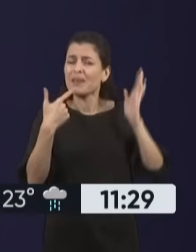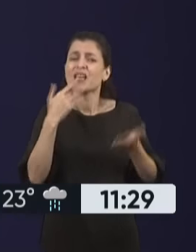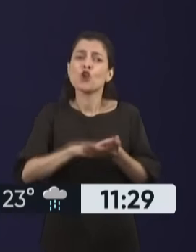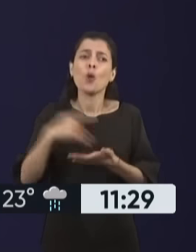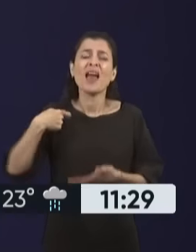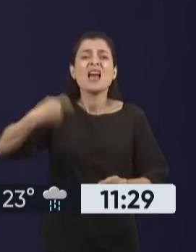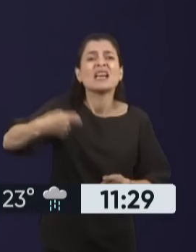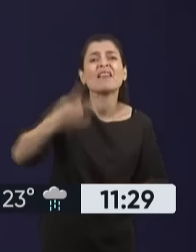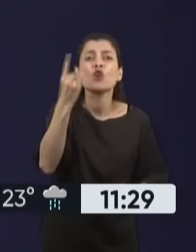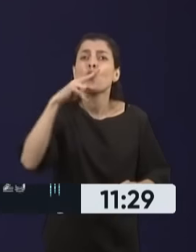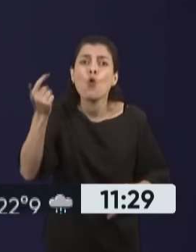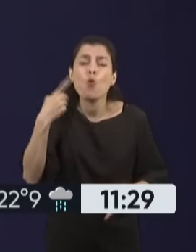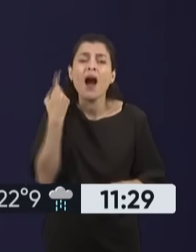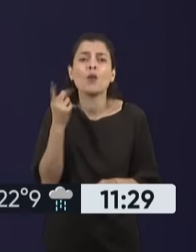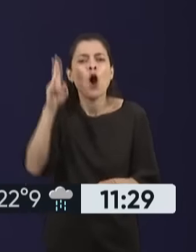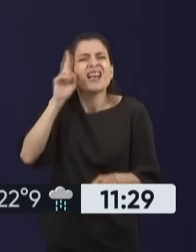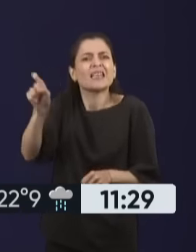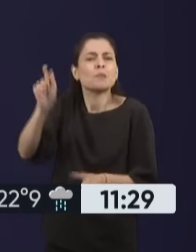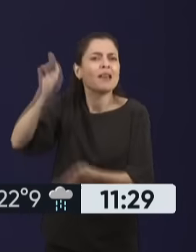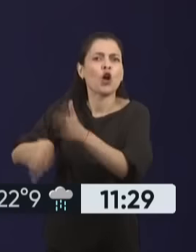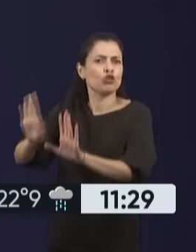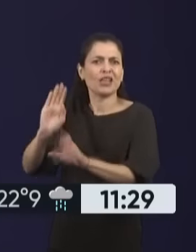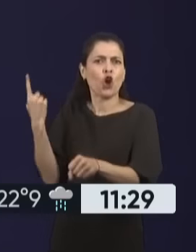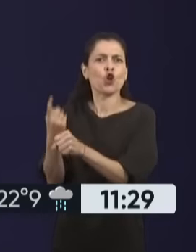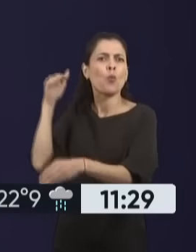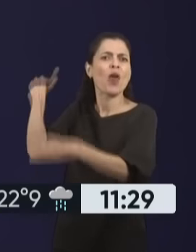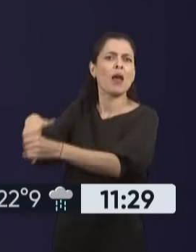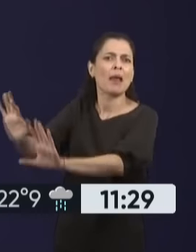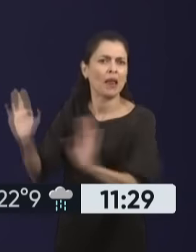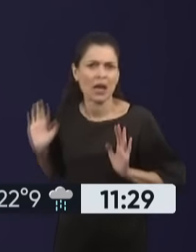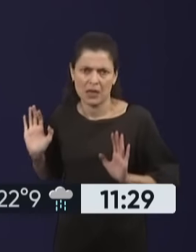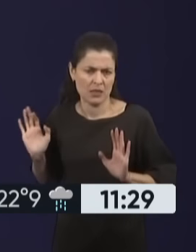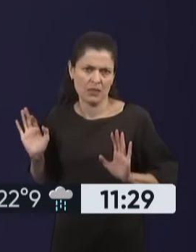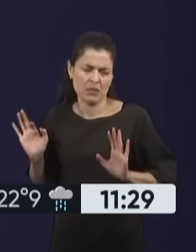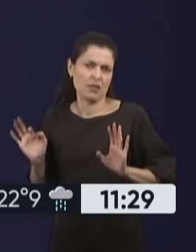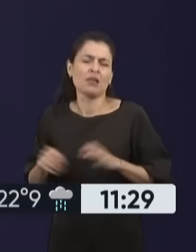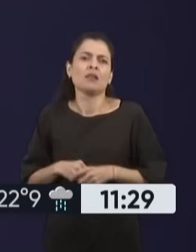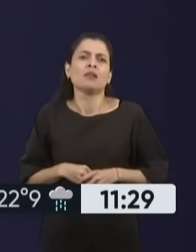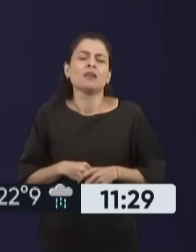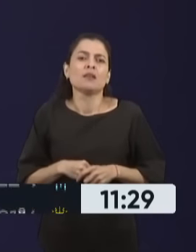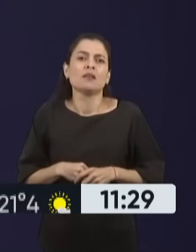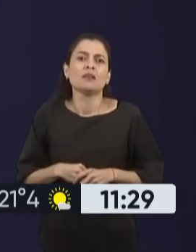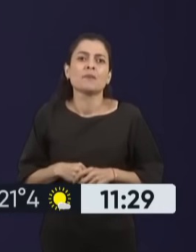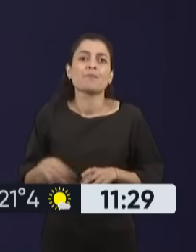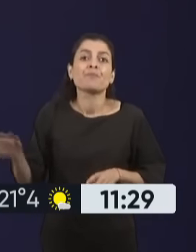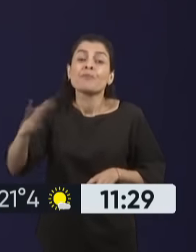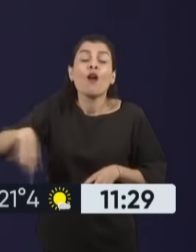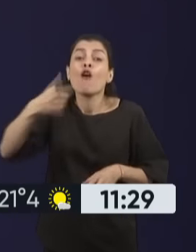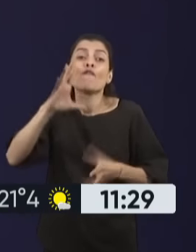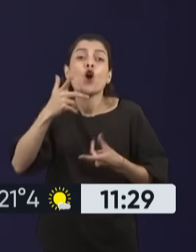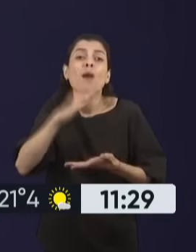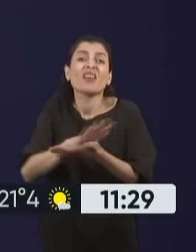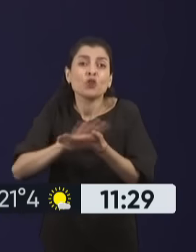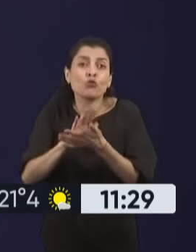créditos suba respetar contratos no es un poco el planteo que hay detrás de el tema de los de la respuesta a los créditos sub